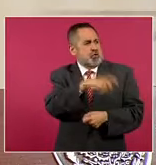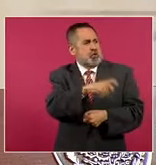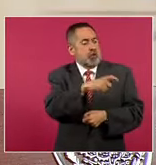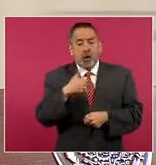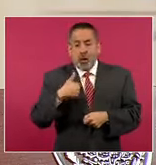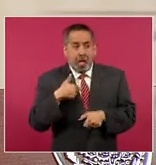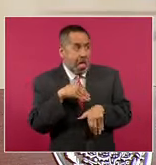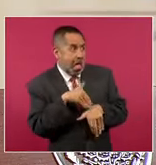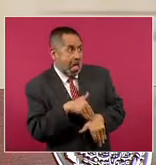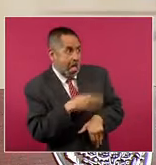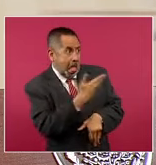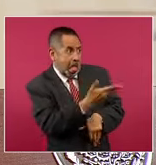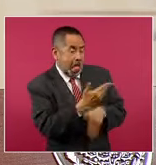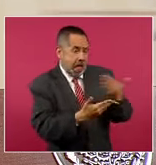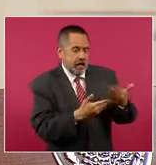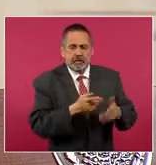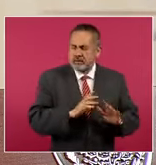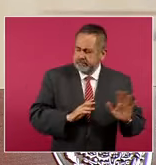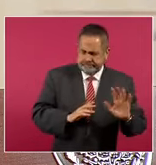económicos